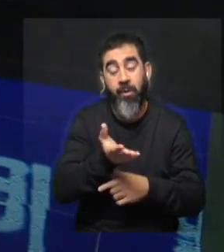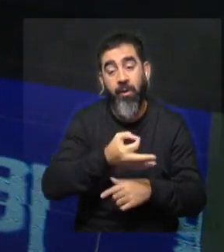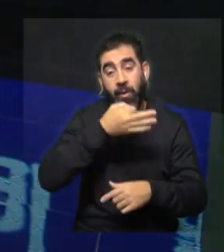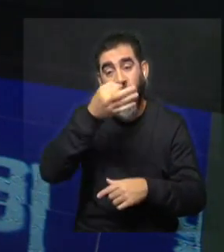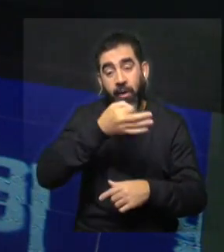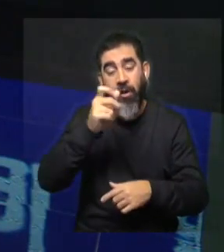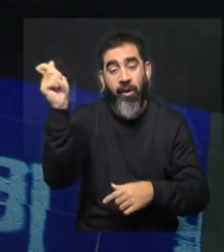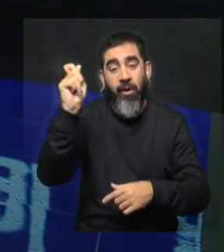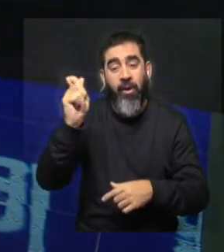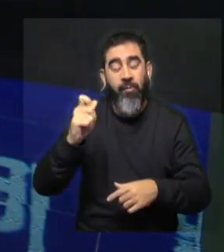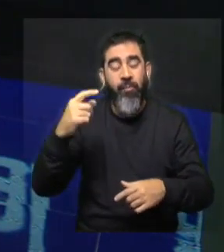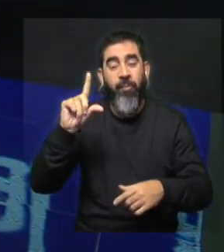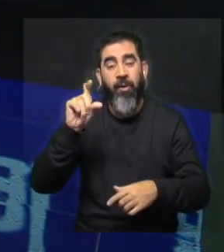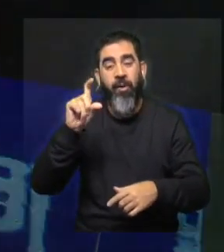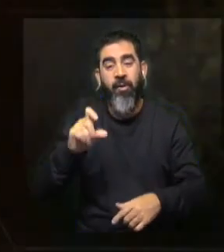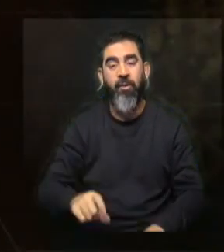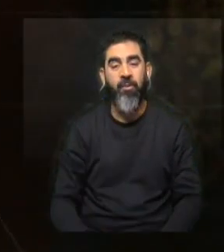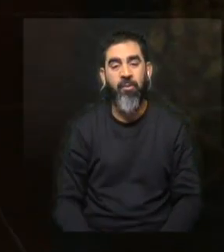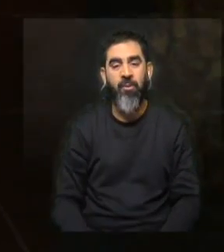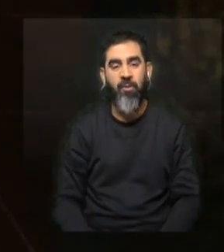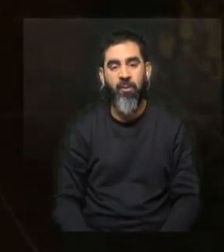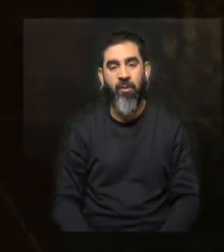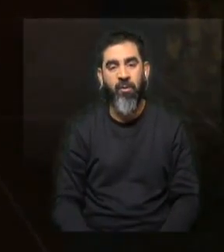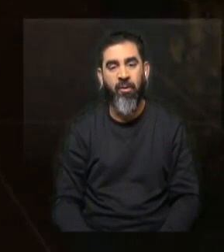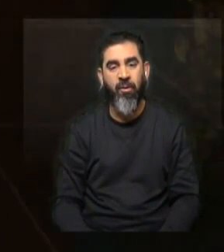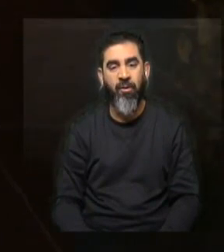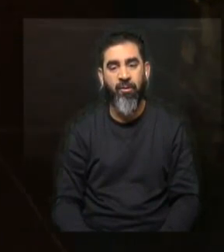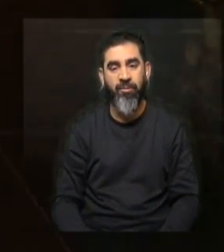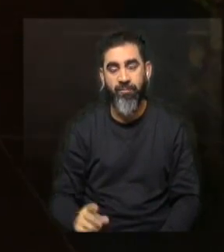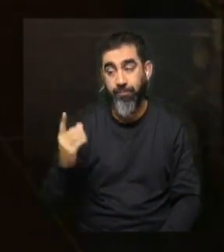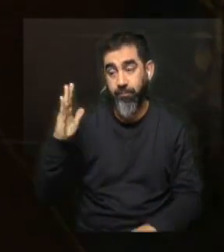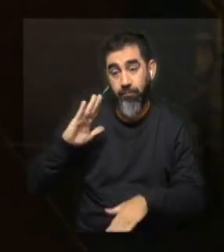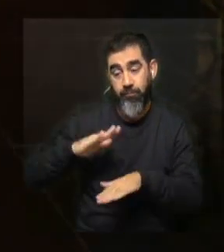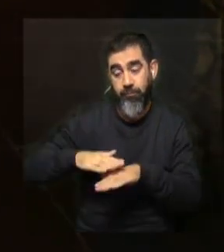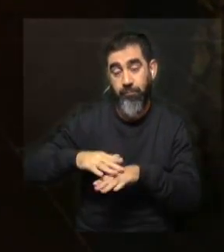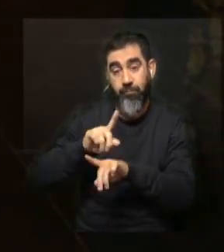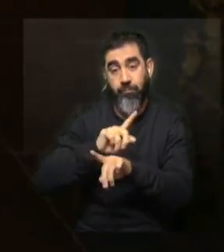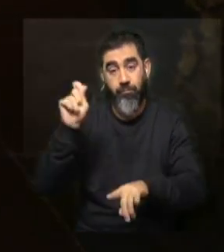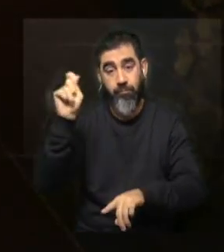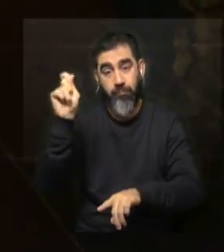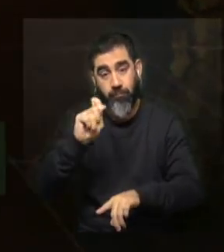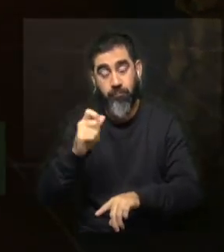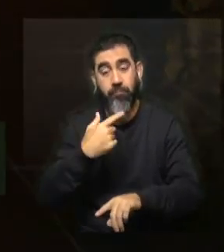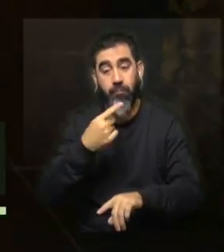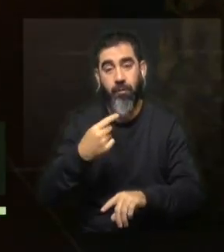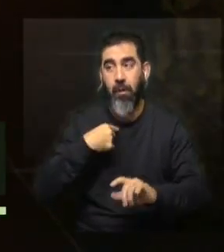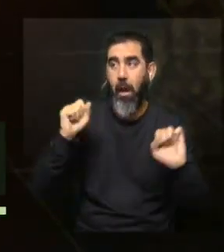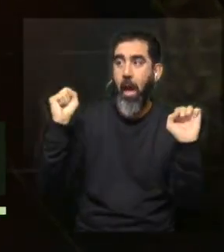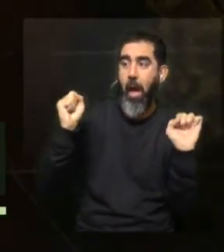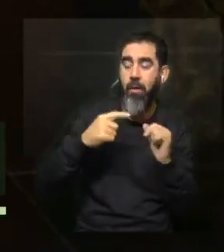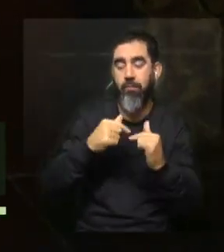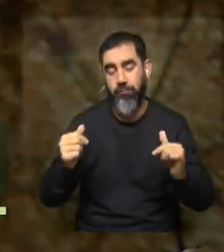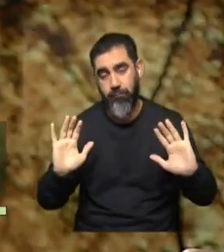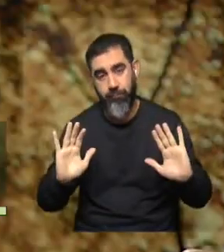la emergencia hídrica a partir de ese momento que no se declaró la emergencia que nos dijeron que Éramos unos alarmistas